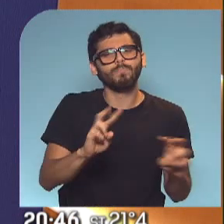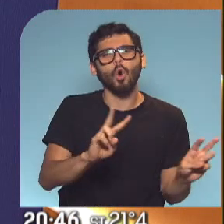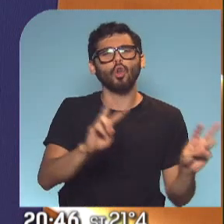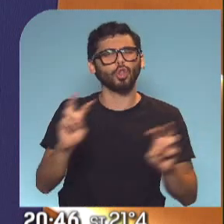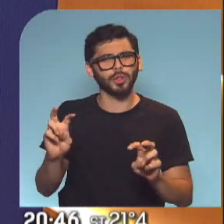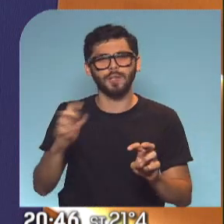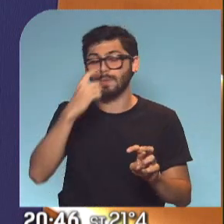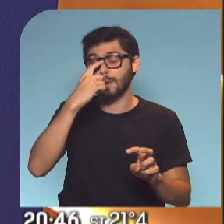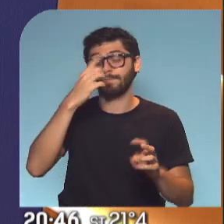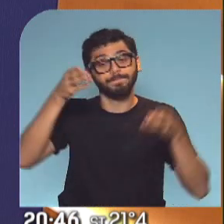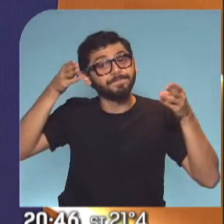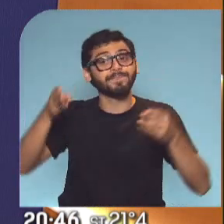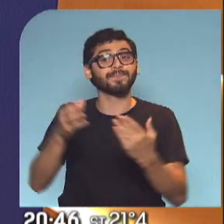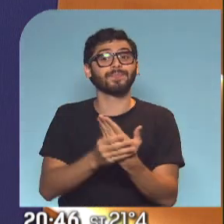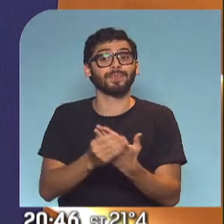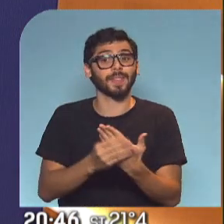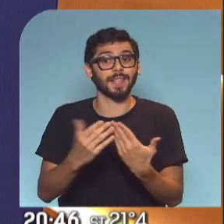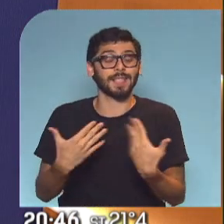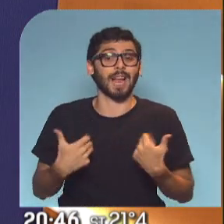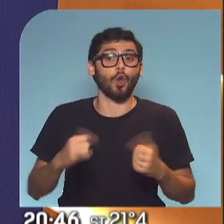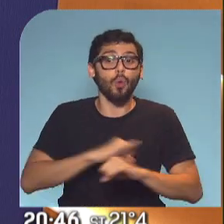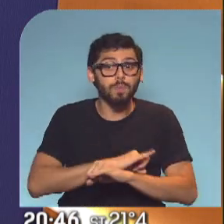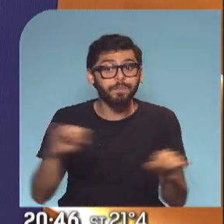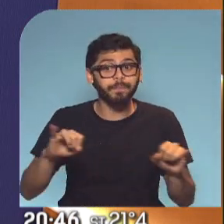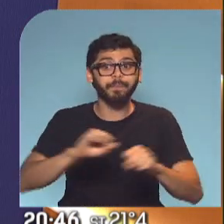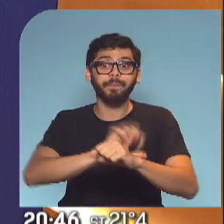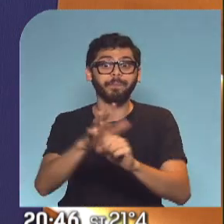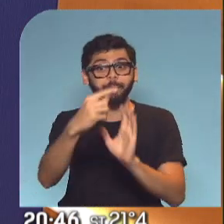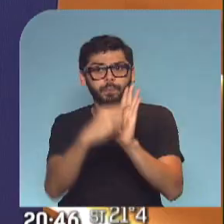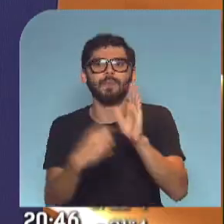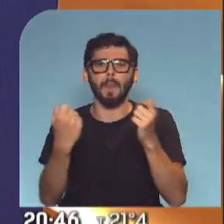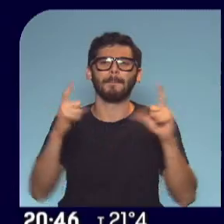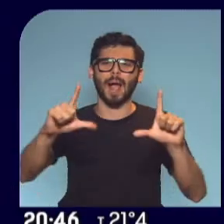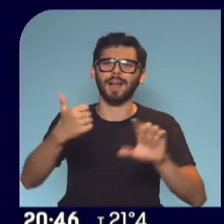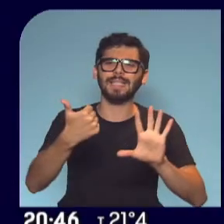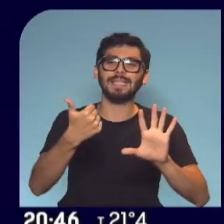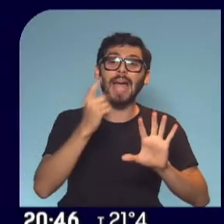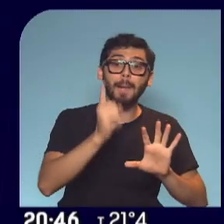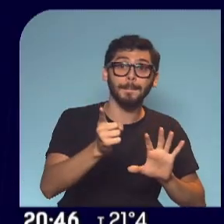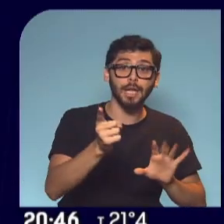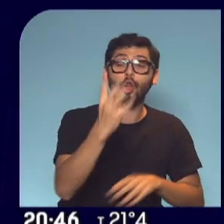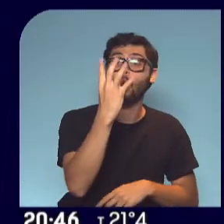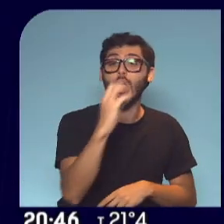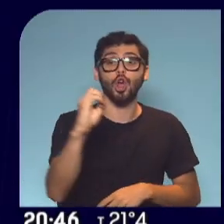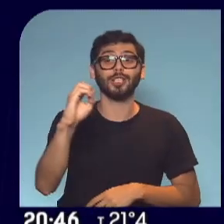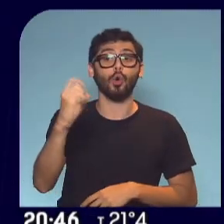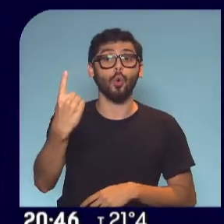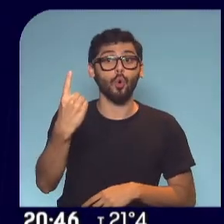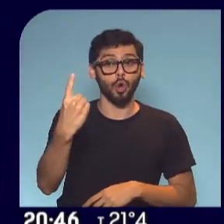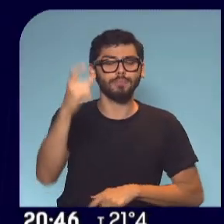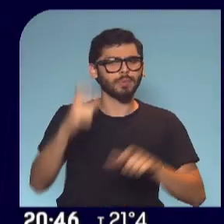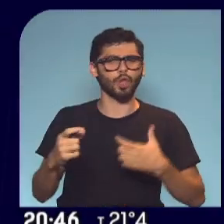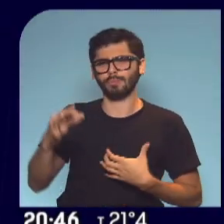parte epidemiológico de la República Argentina, puntualmente a través de esta placa. 6.401 son los